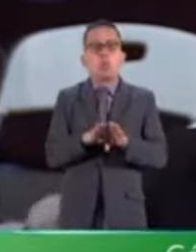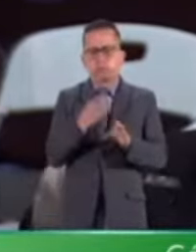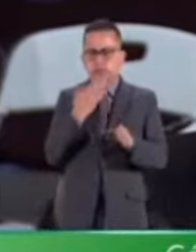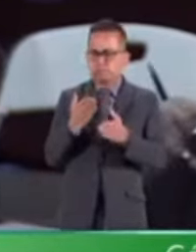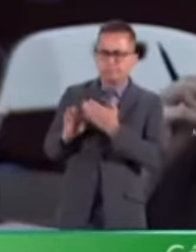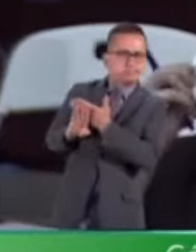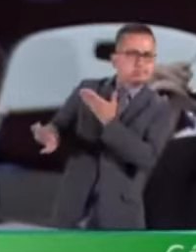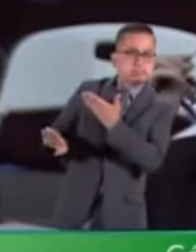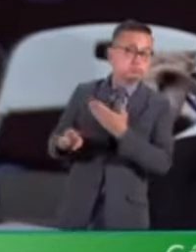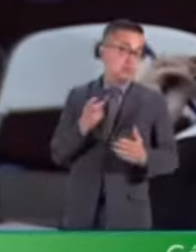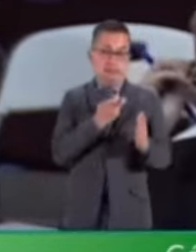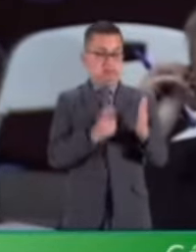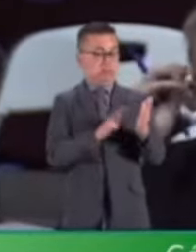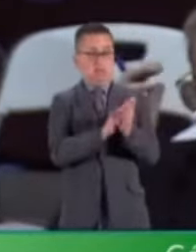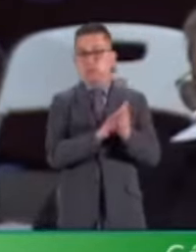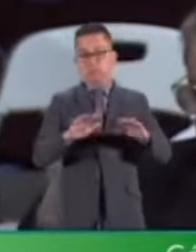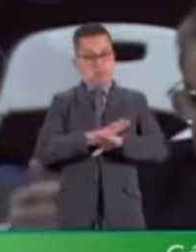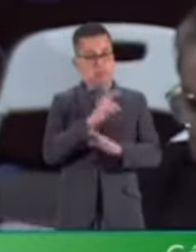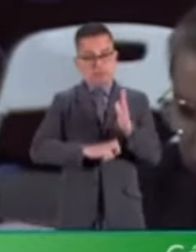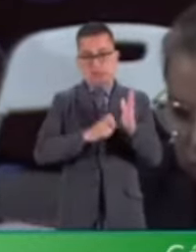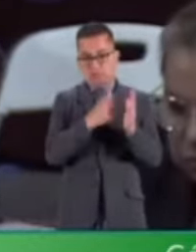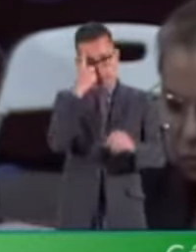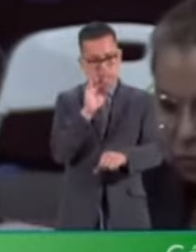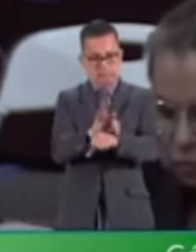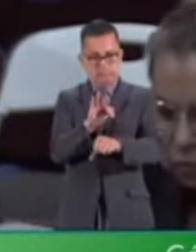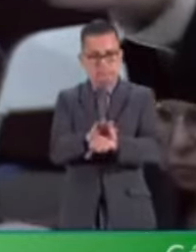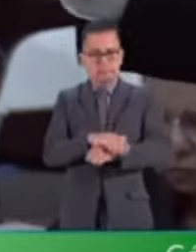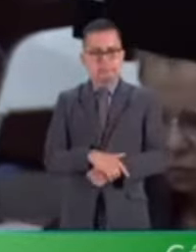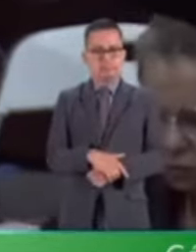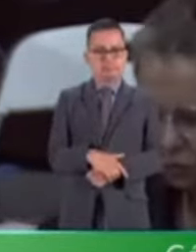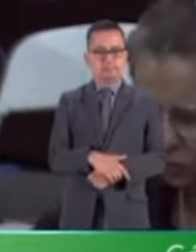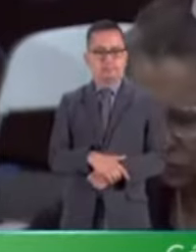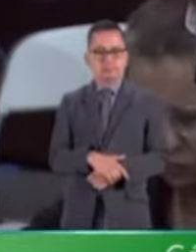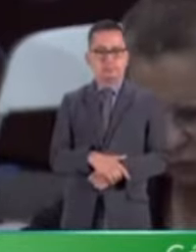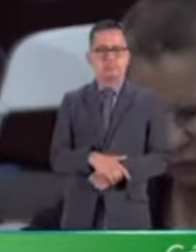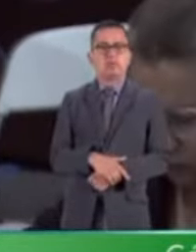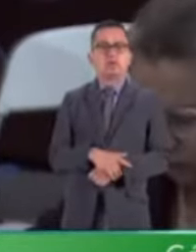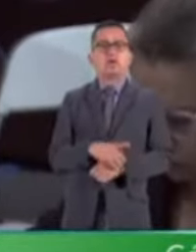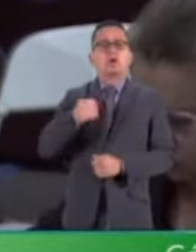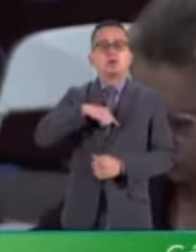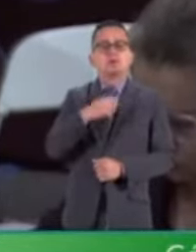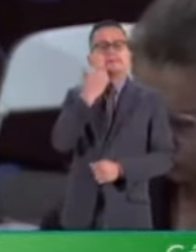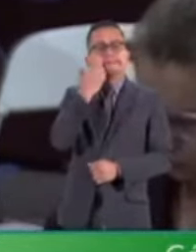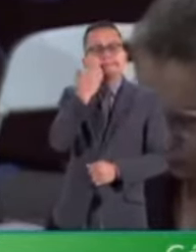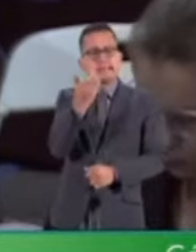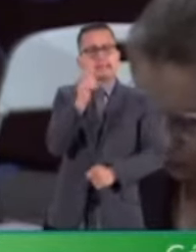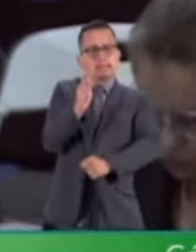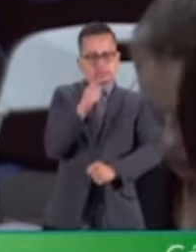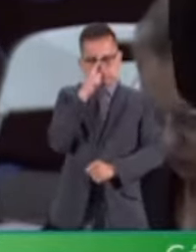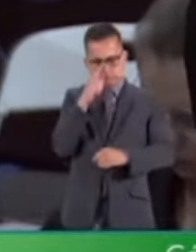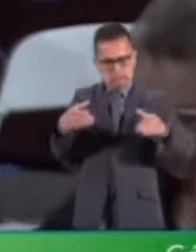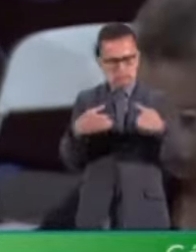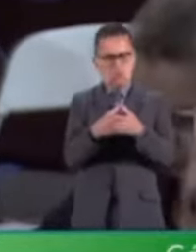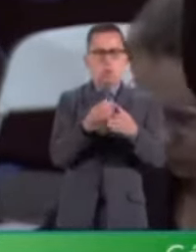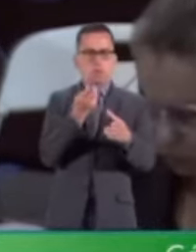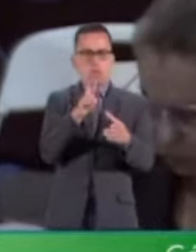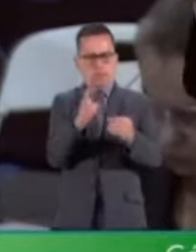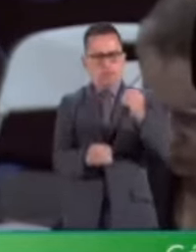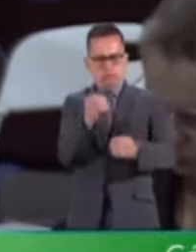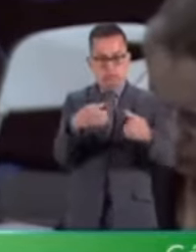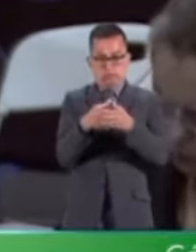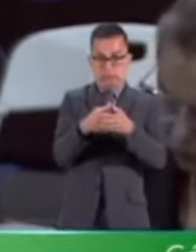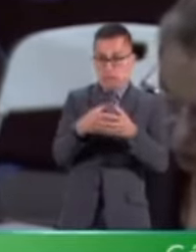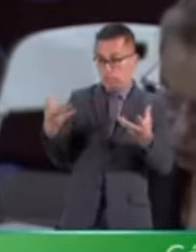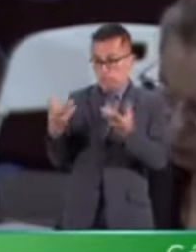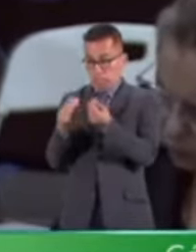con esta reforma. No queremos sino sacudir al poder judicial de la influencia